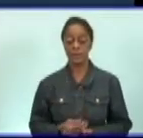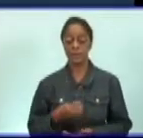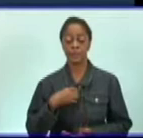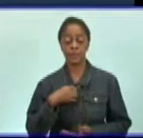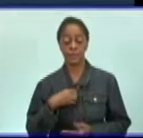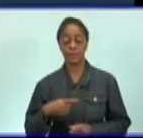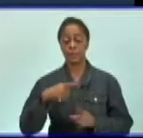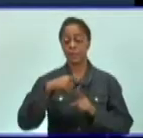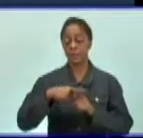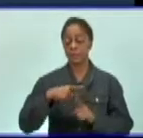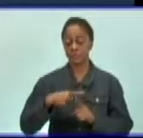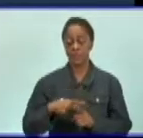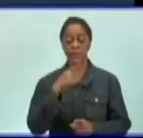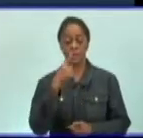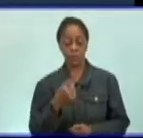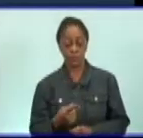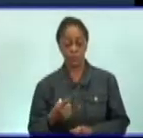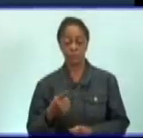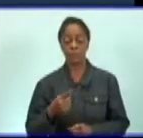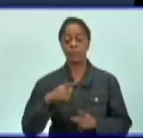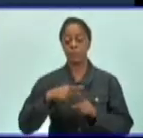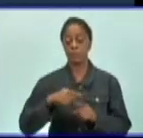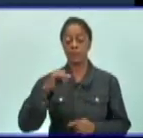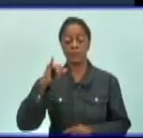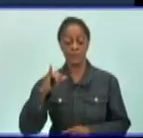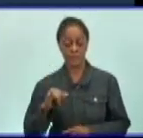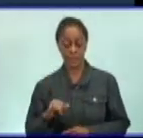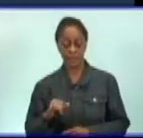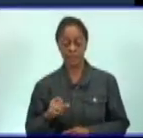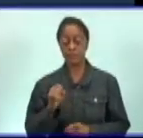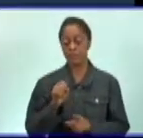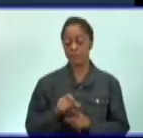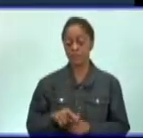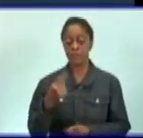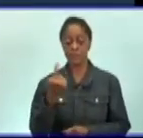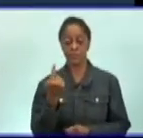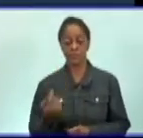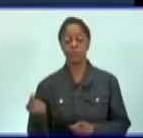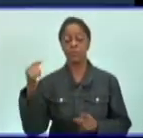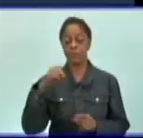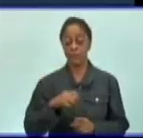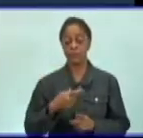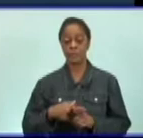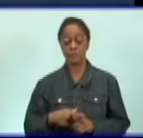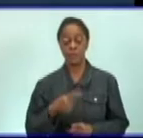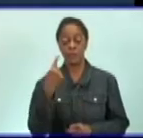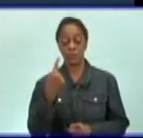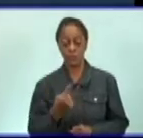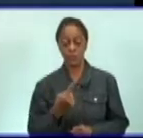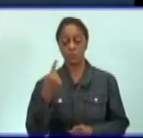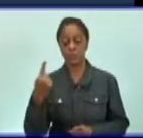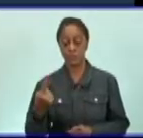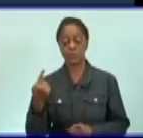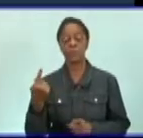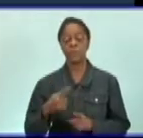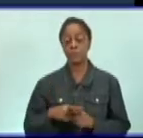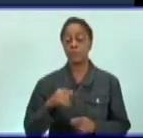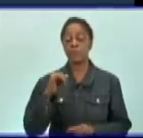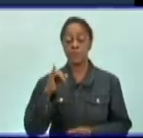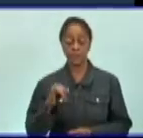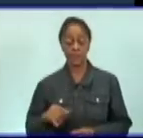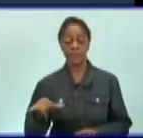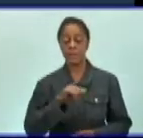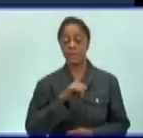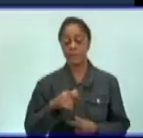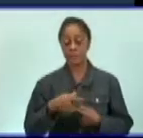que adicionar 1 más 6, pero comenzamos por el 1 que tenemos que adicionar. 1 más 1 más 6 es igual